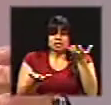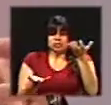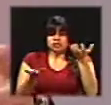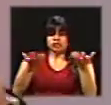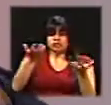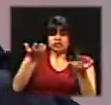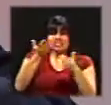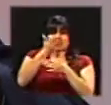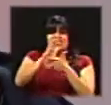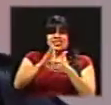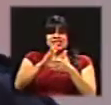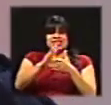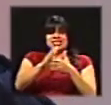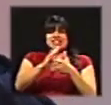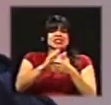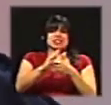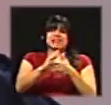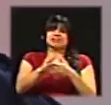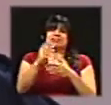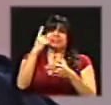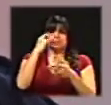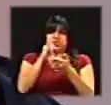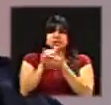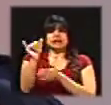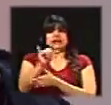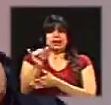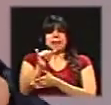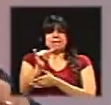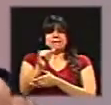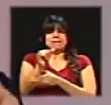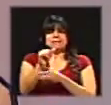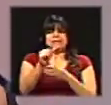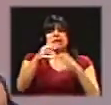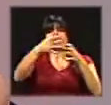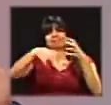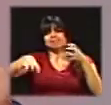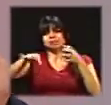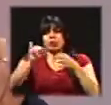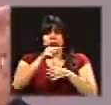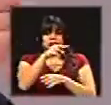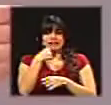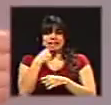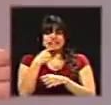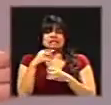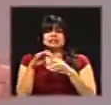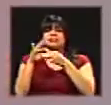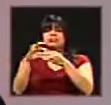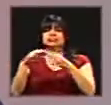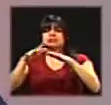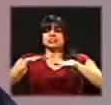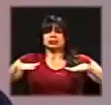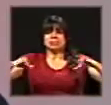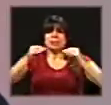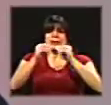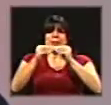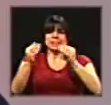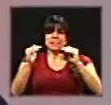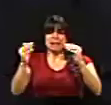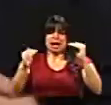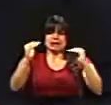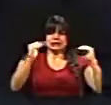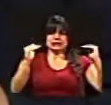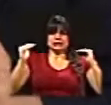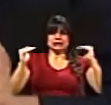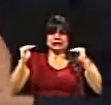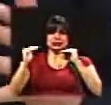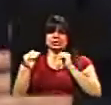fuerzas fragmentadas son también, digamos, exacerbados de alguna manera, como decía usted, respecto a un escenario más constreñido. Ahora, en ese